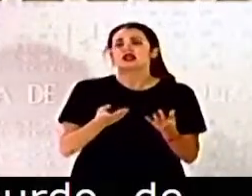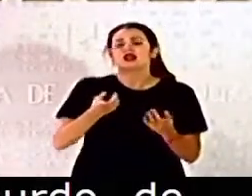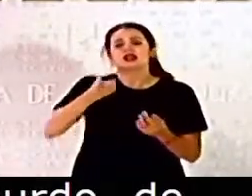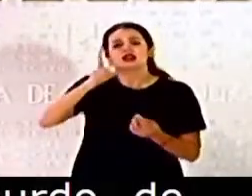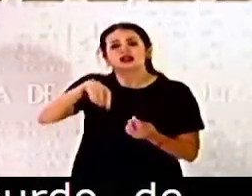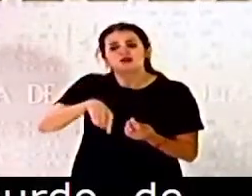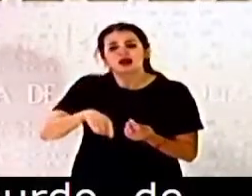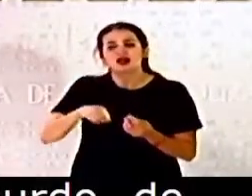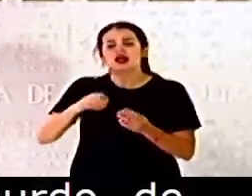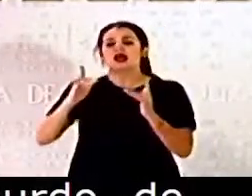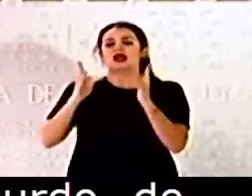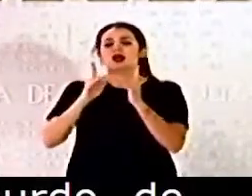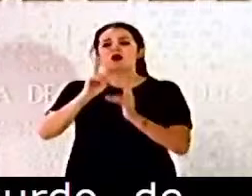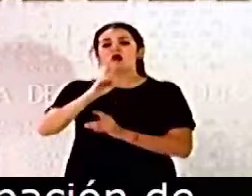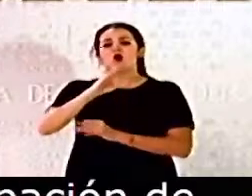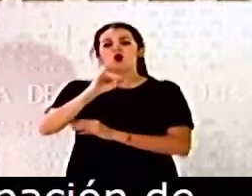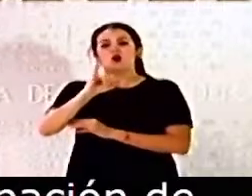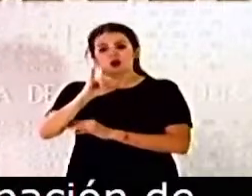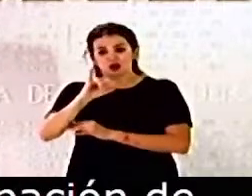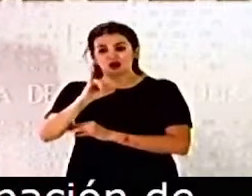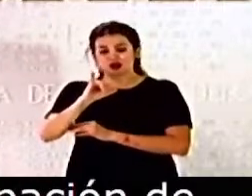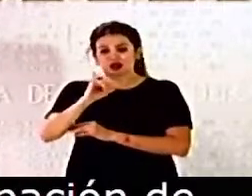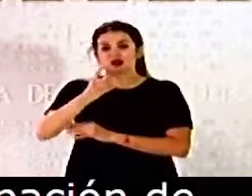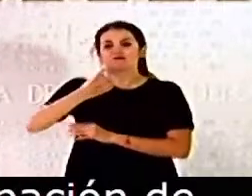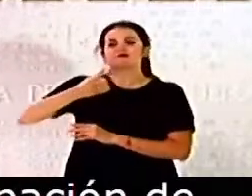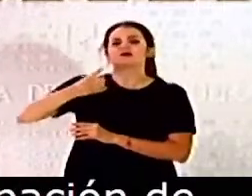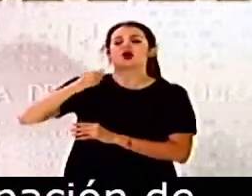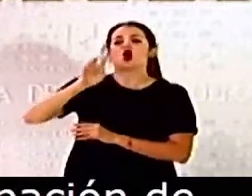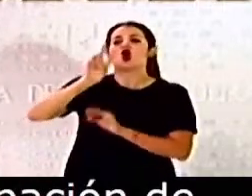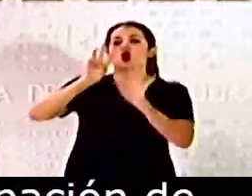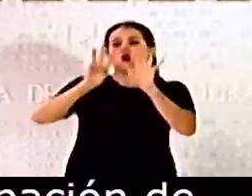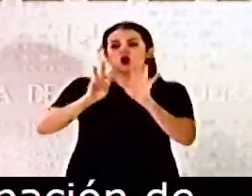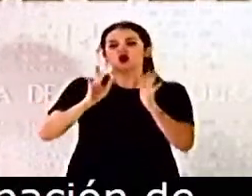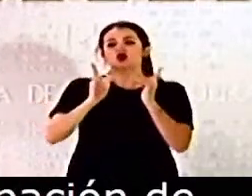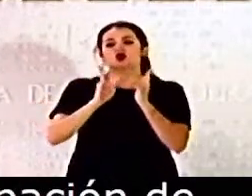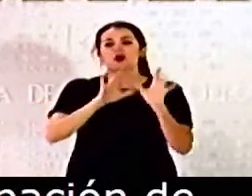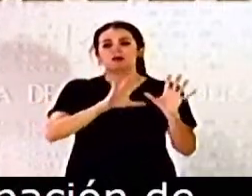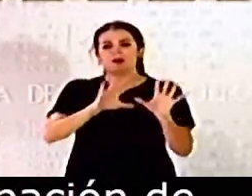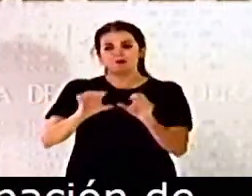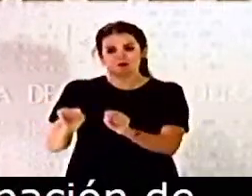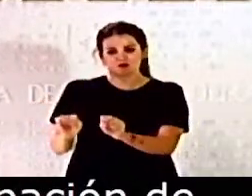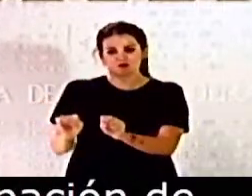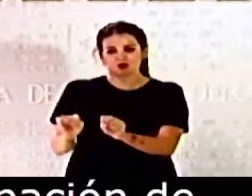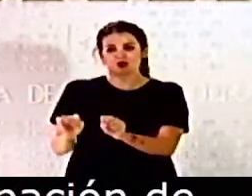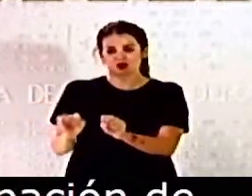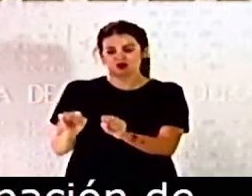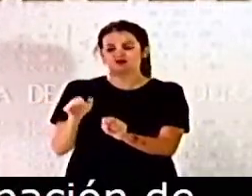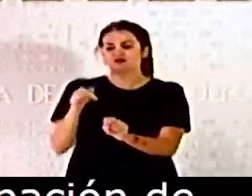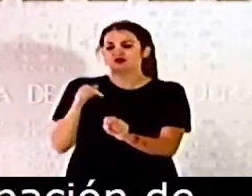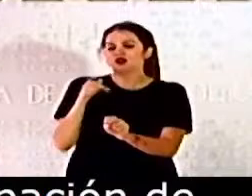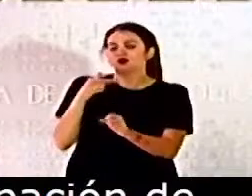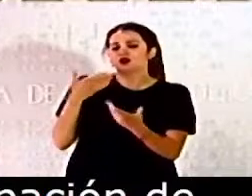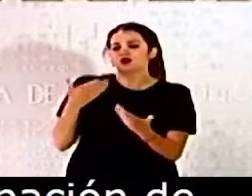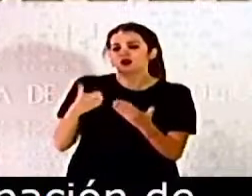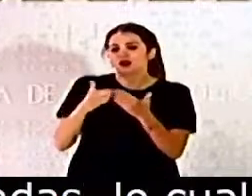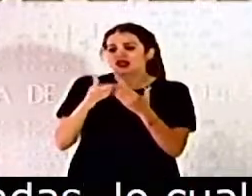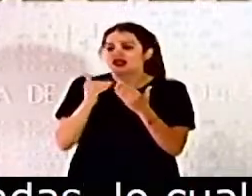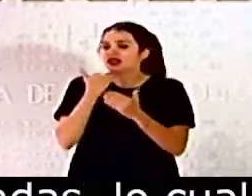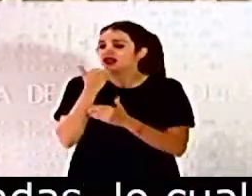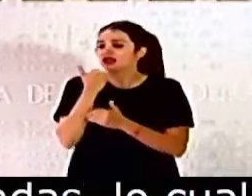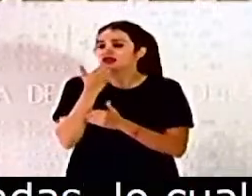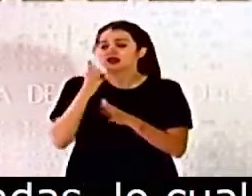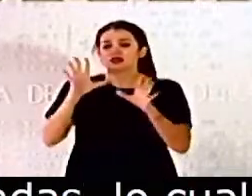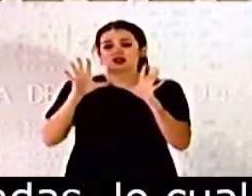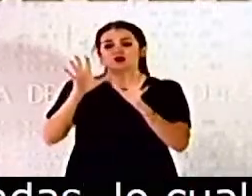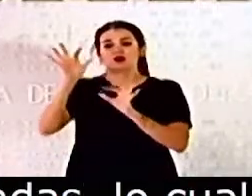de camas de UCI. Estamos en las 8 camas ocupadas, lo cual nos situará muy cerca del 10%